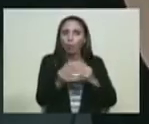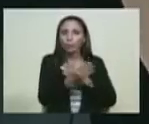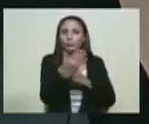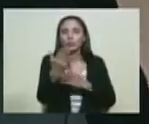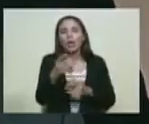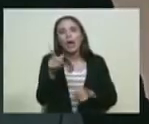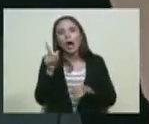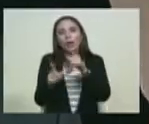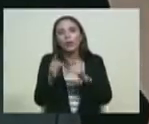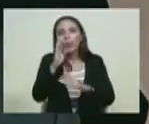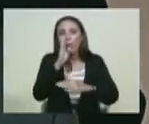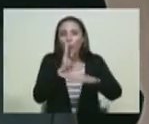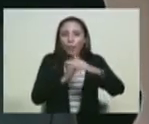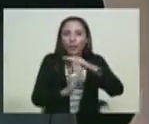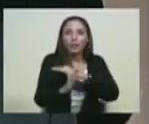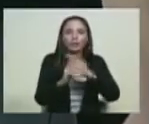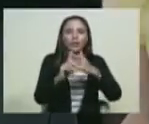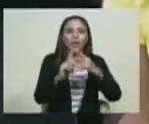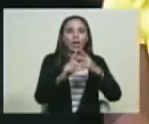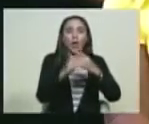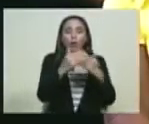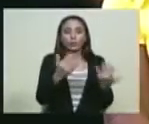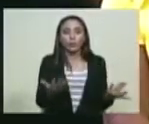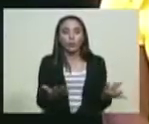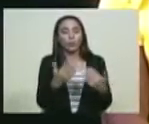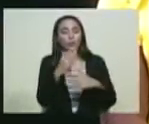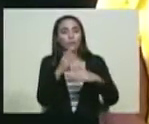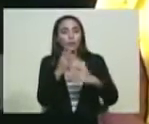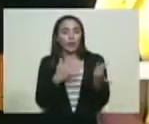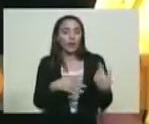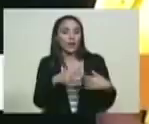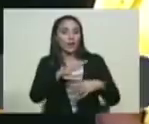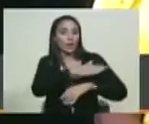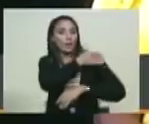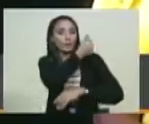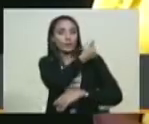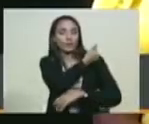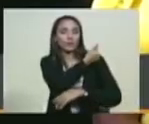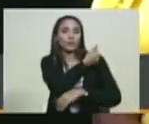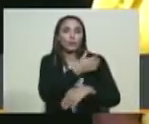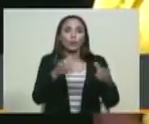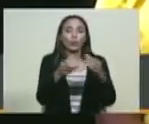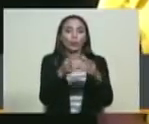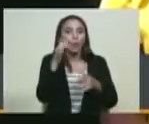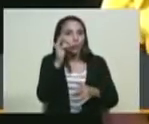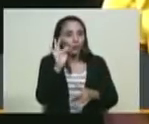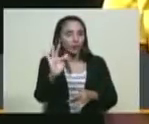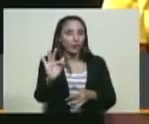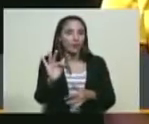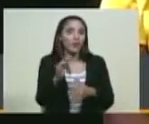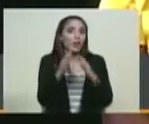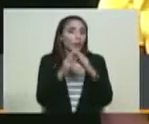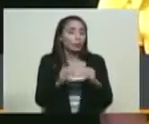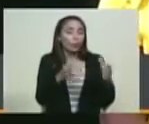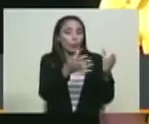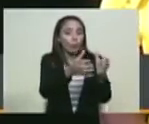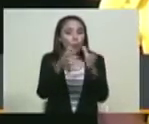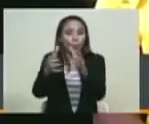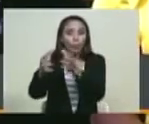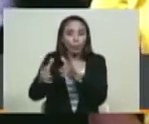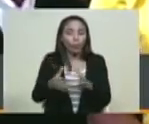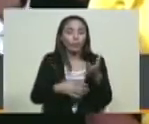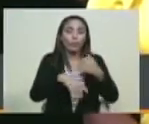humilde juez hasta el más modesto fiscal, todos nos hemos unido en esta batalla muy dura,